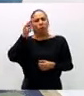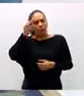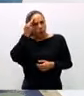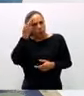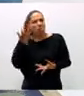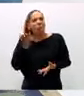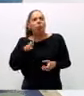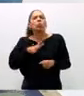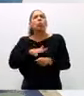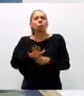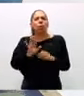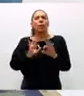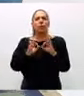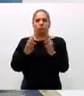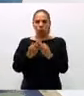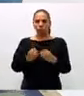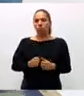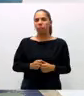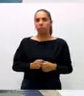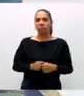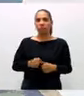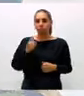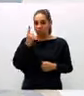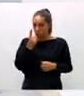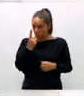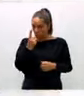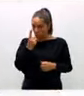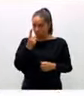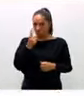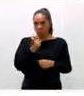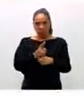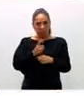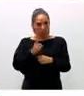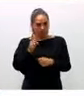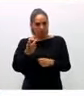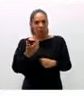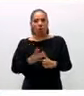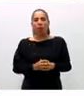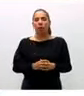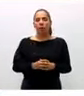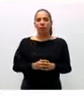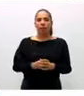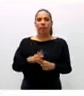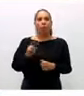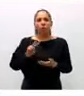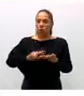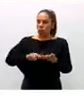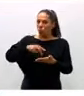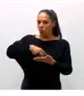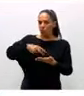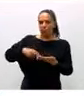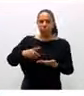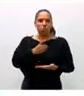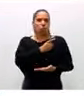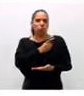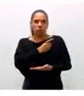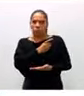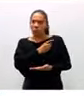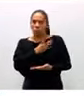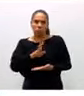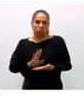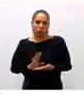las orientaciones prácticas. Un primer aspecto es que ni la mediación ni la negociación se